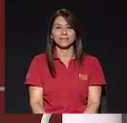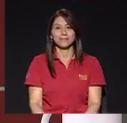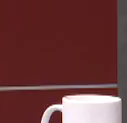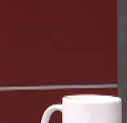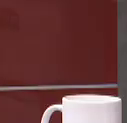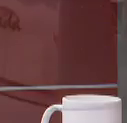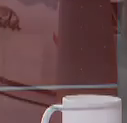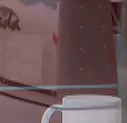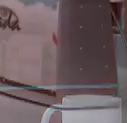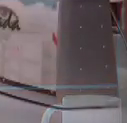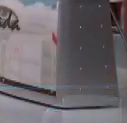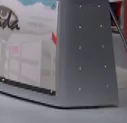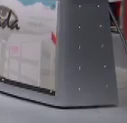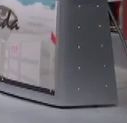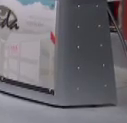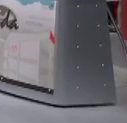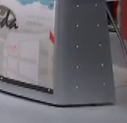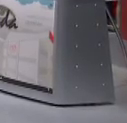ya volvemos.